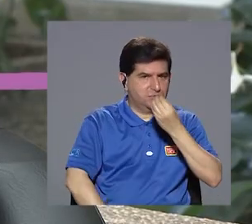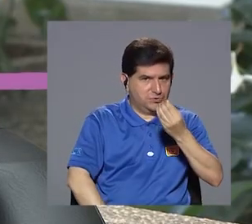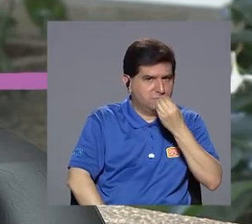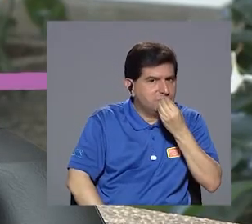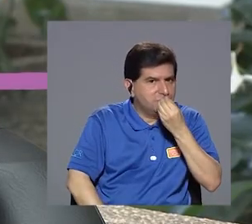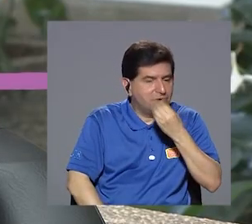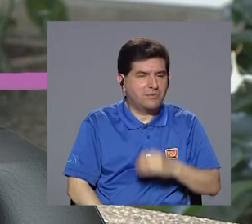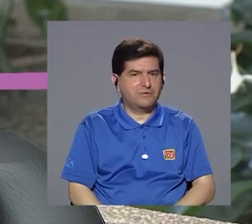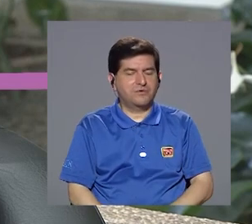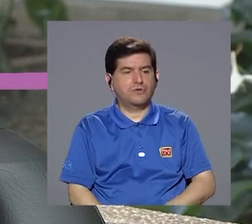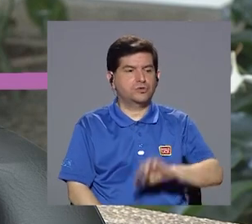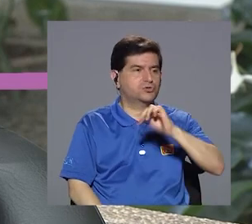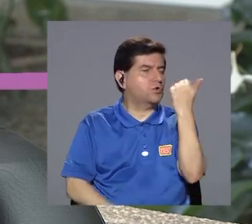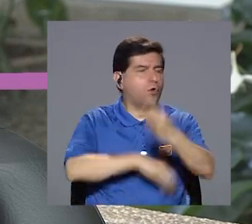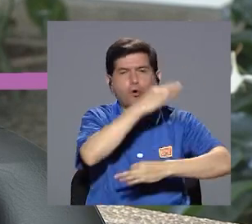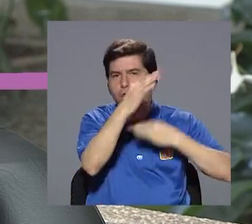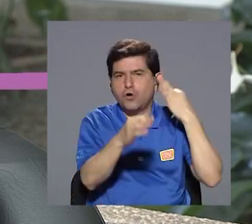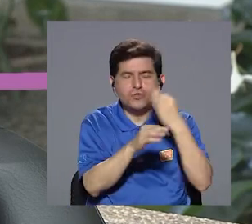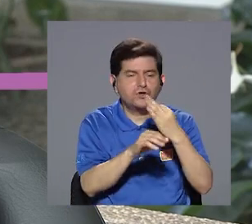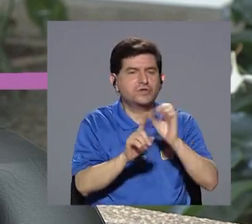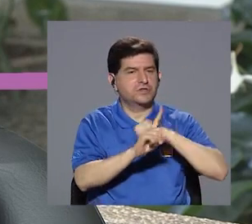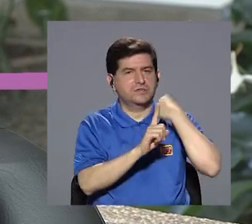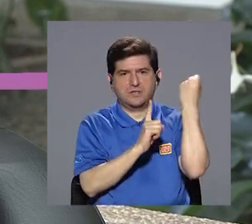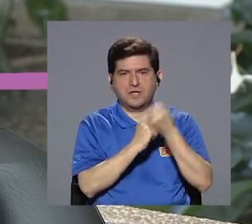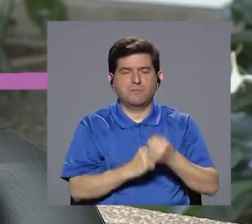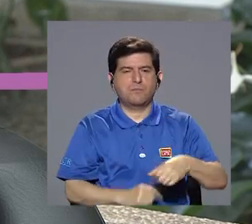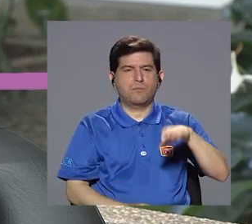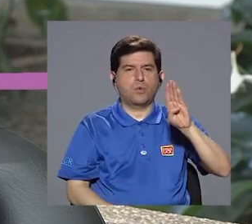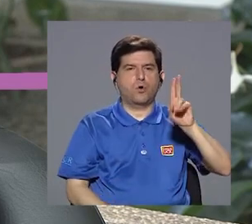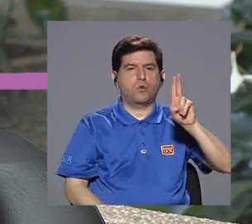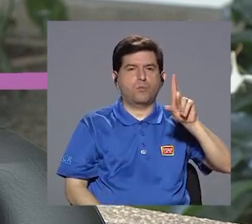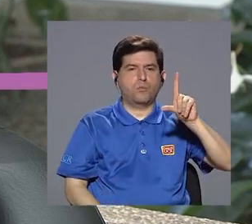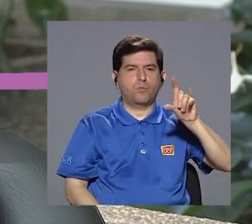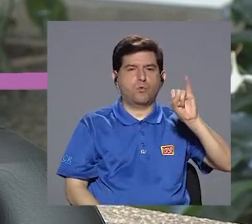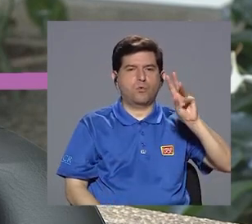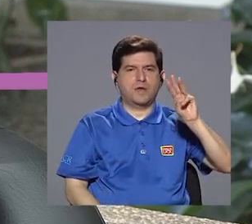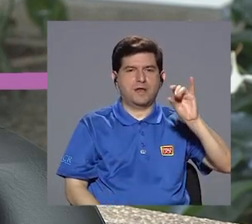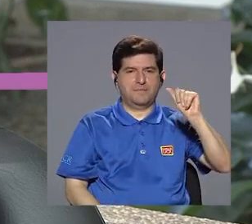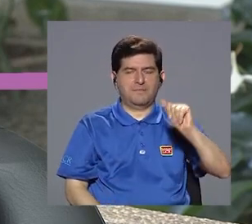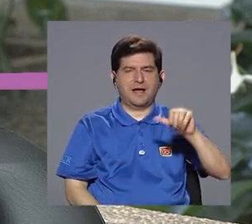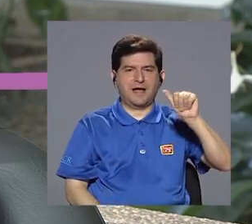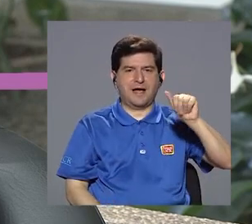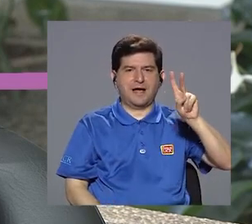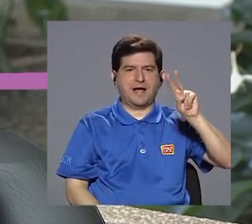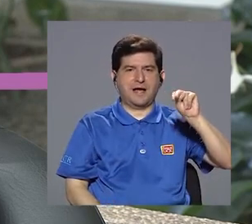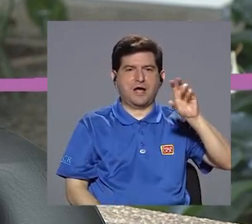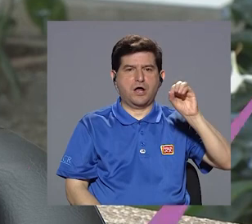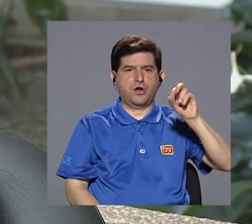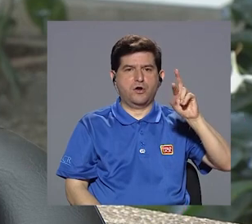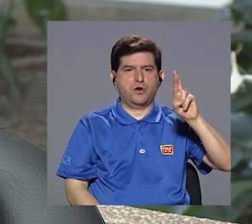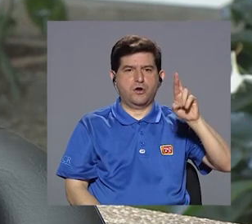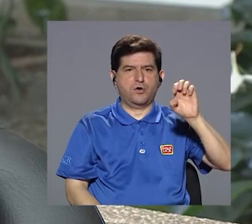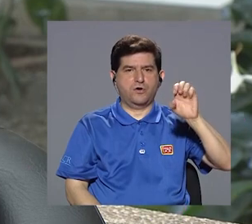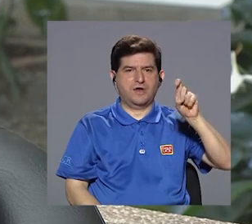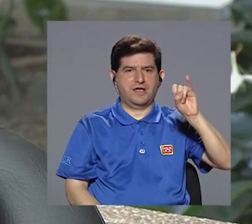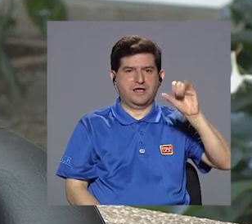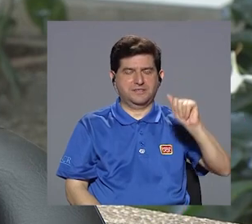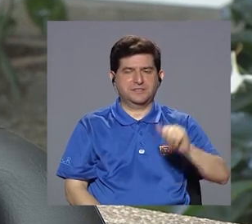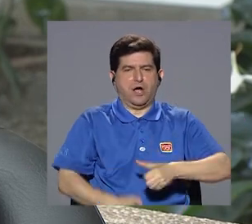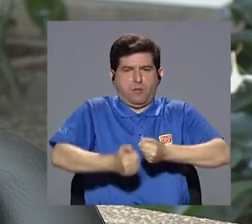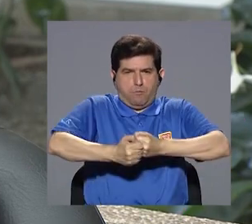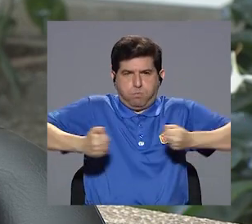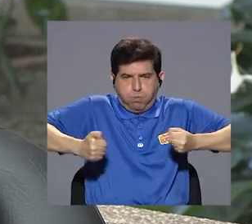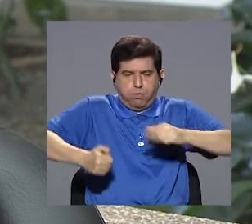alimenticios abarcan otra serie de trastornos como la bulimia, la anorexia, la obesidad